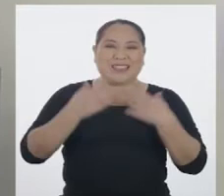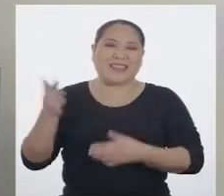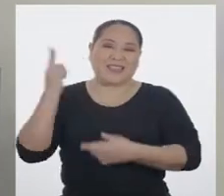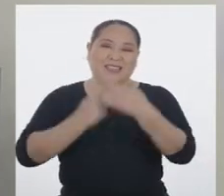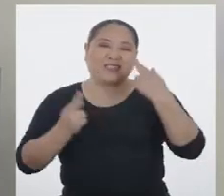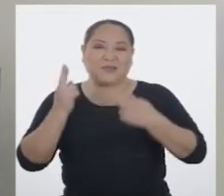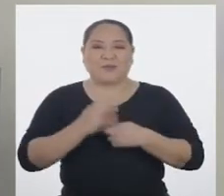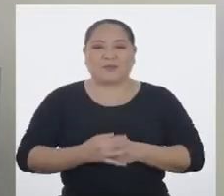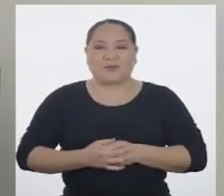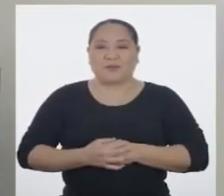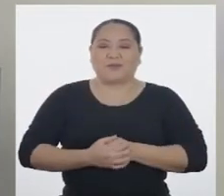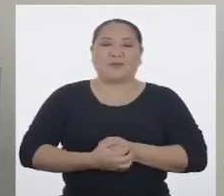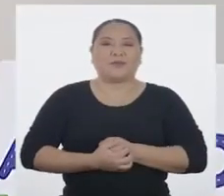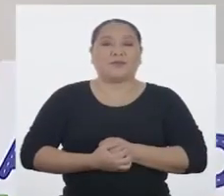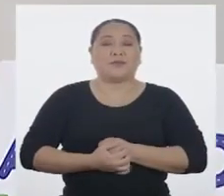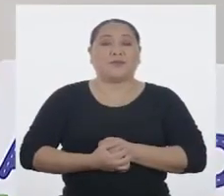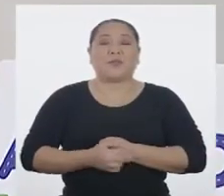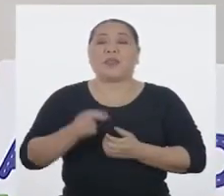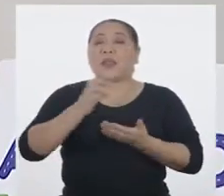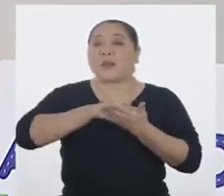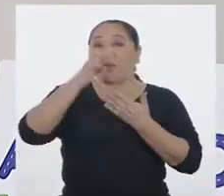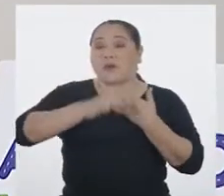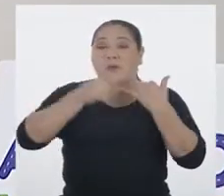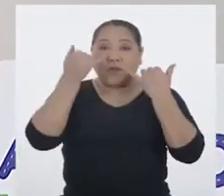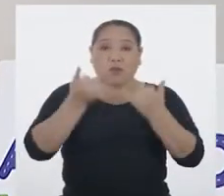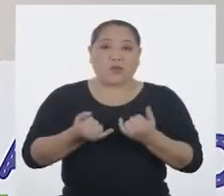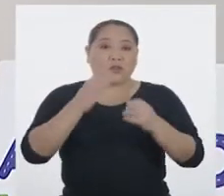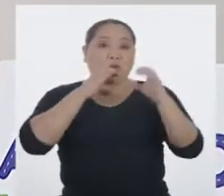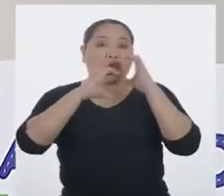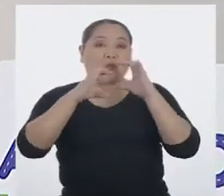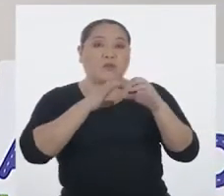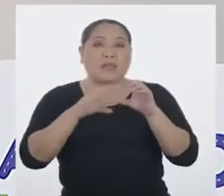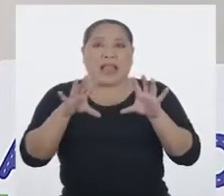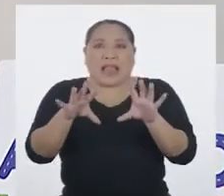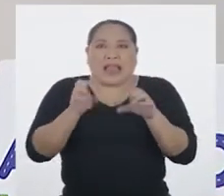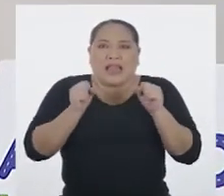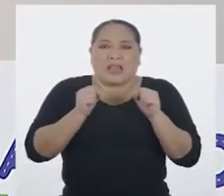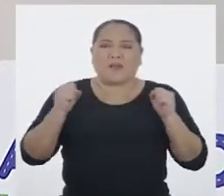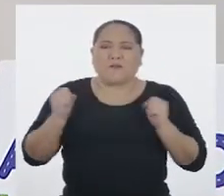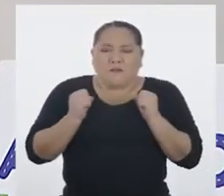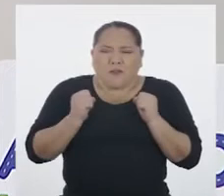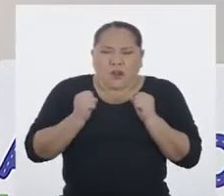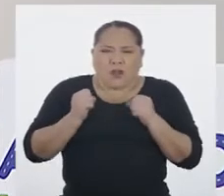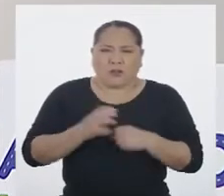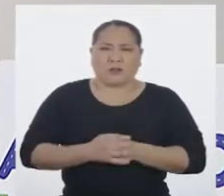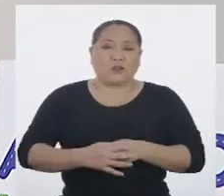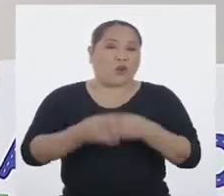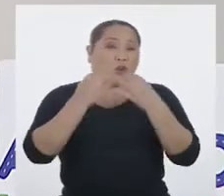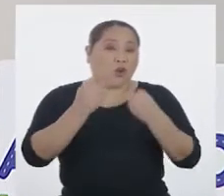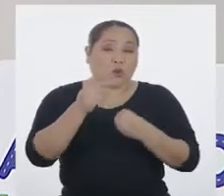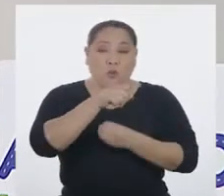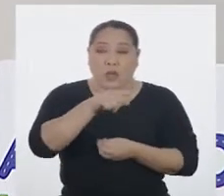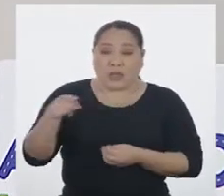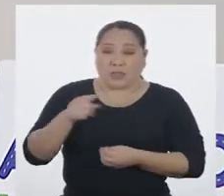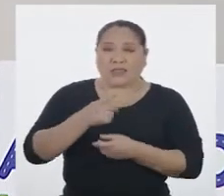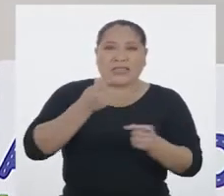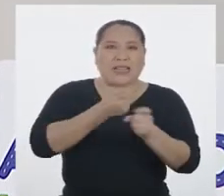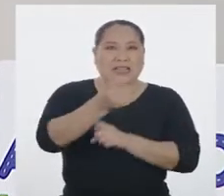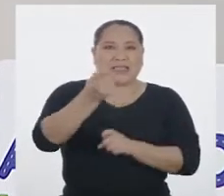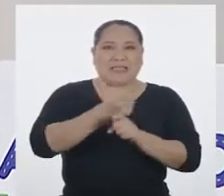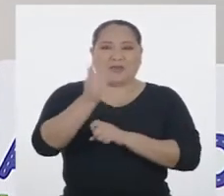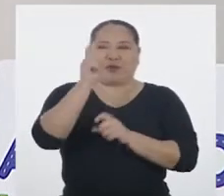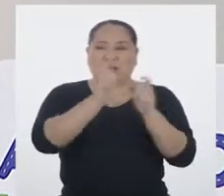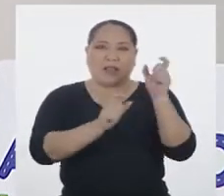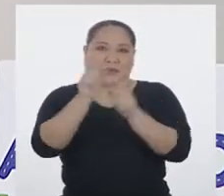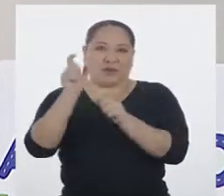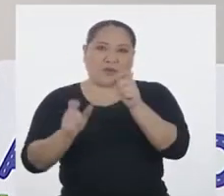Hola, ya estamos de vuelta. En el programa de hoy estamos hablando de las heladas y los friajes y cómo estos afectan